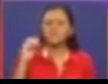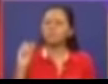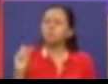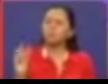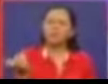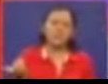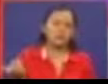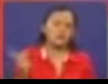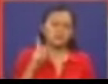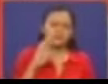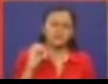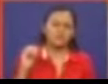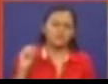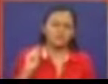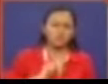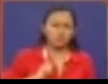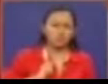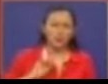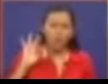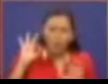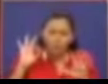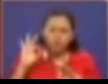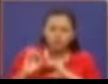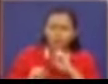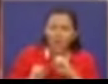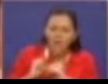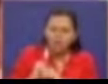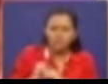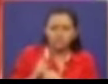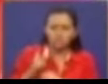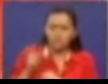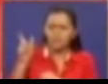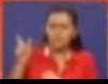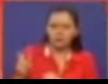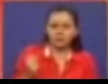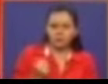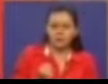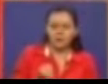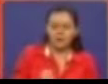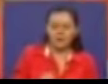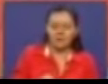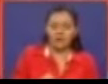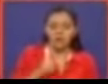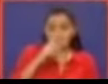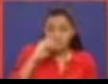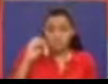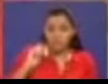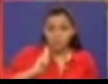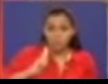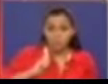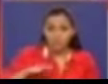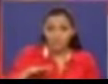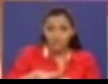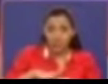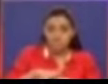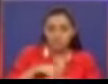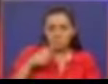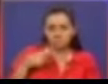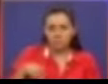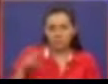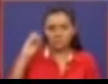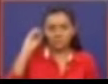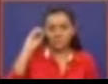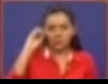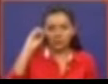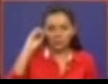poquito, presidente. 100 salarios básicos. Es más de 8 años el trabajo de un obrero. Hasta 100 salarios básicos se paga cero.